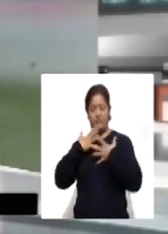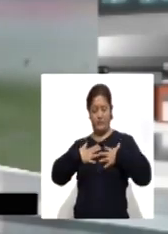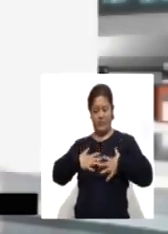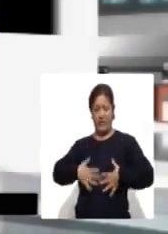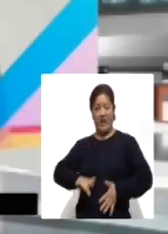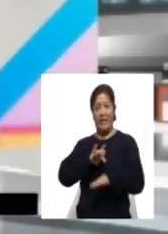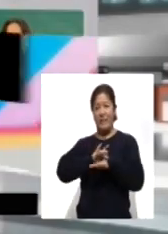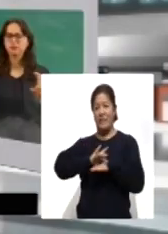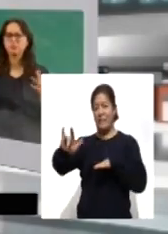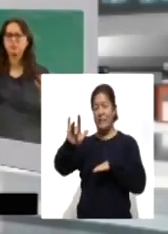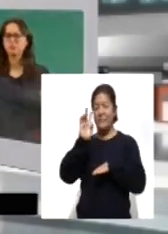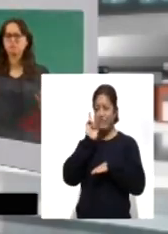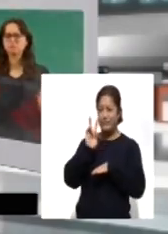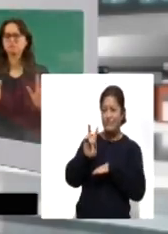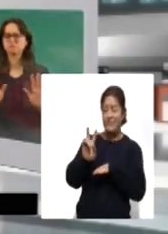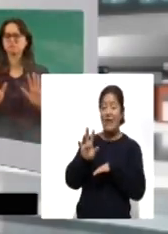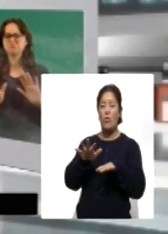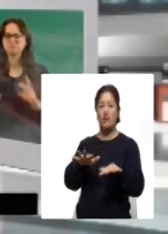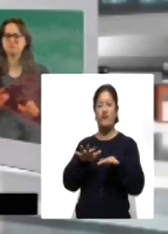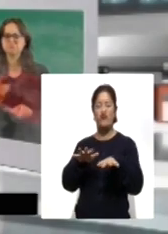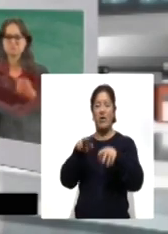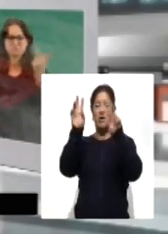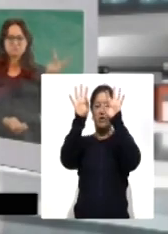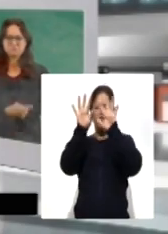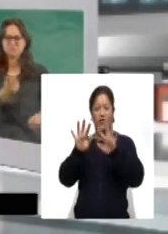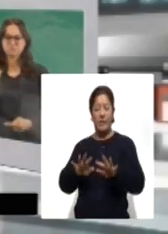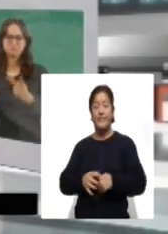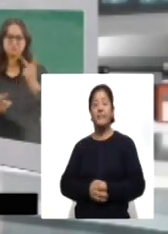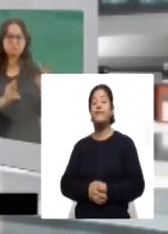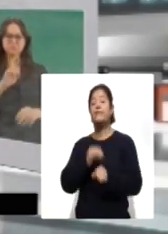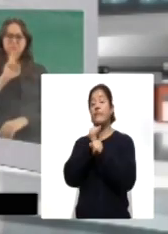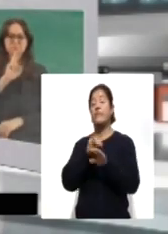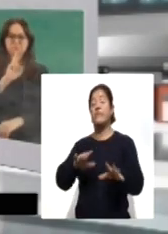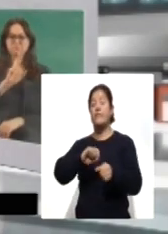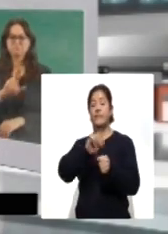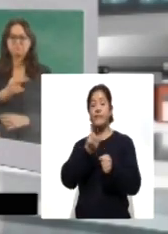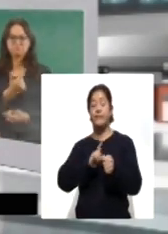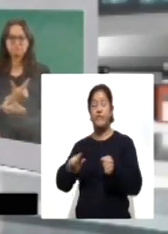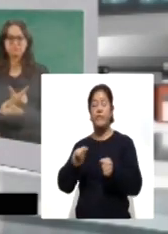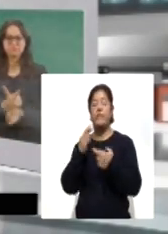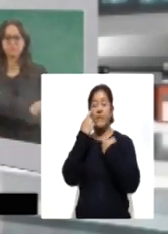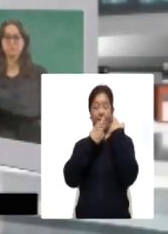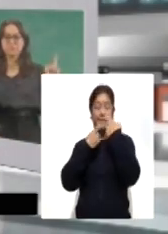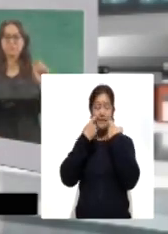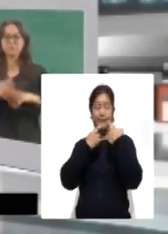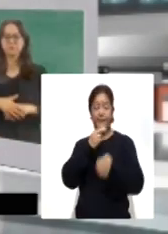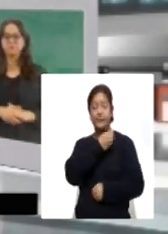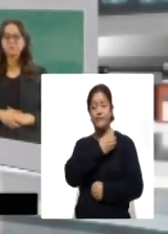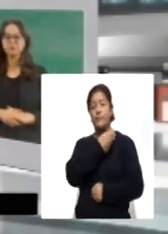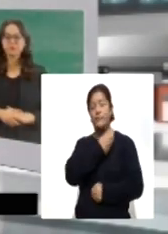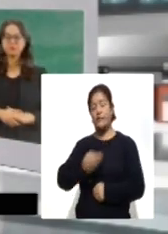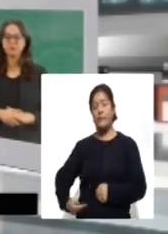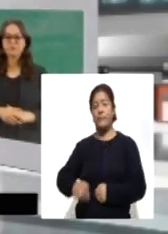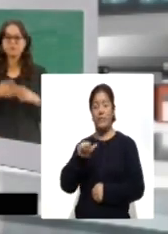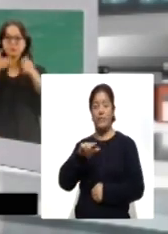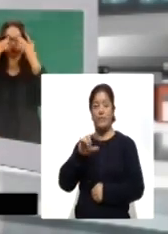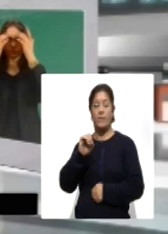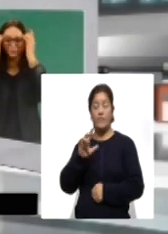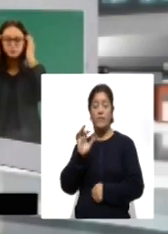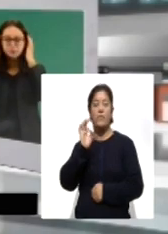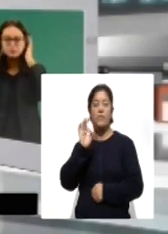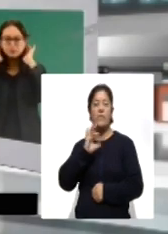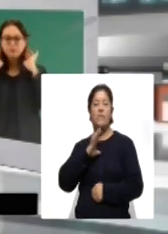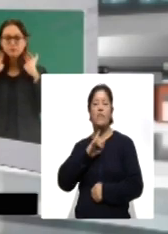desnudo. En información nacional, revisará el presidente López Obrador posibles riesgos de eliminar la autonomía del Instituto Federal